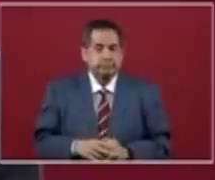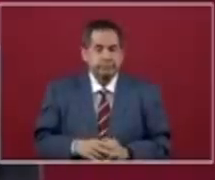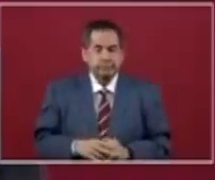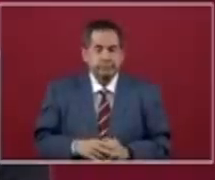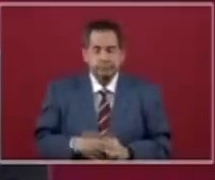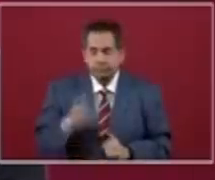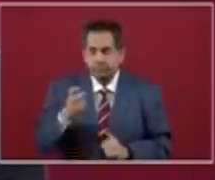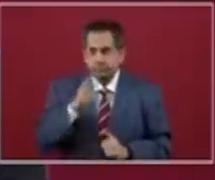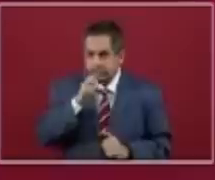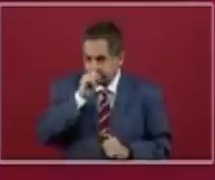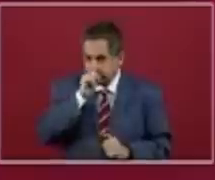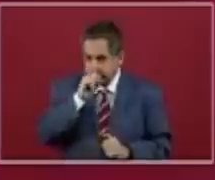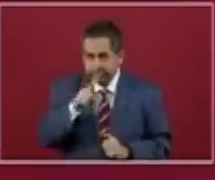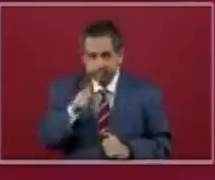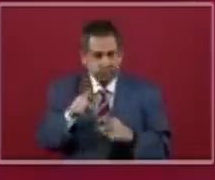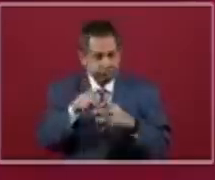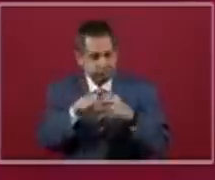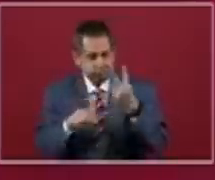Esa va a ser